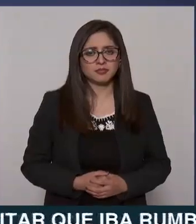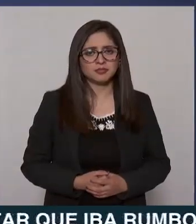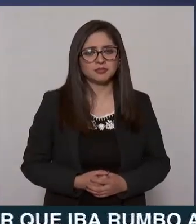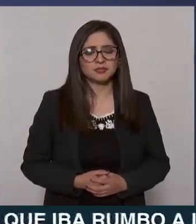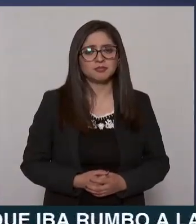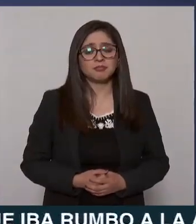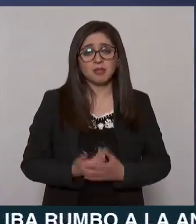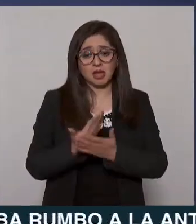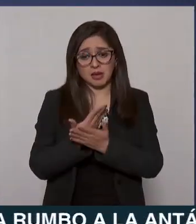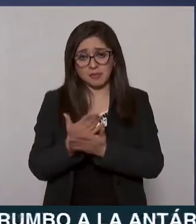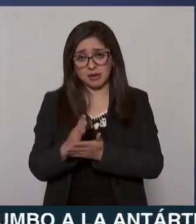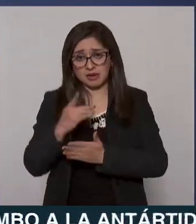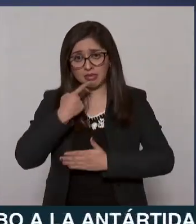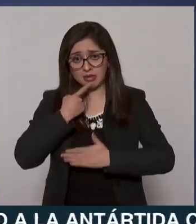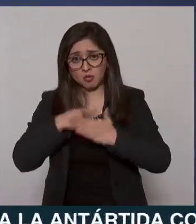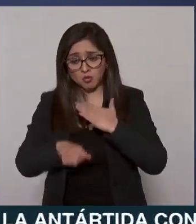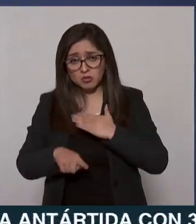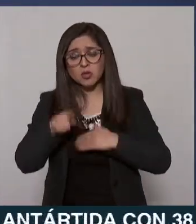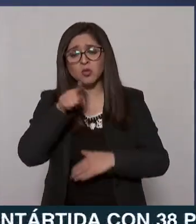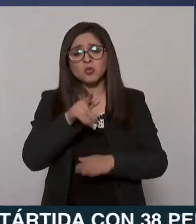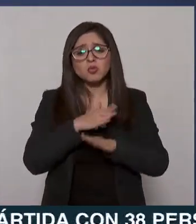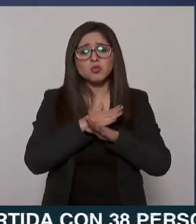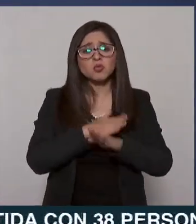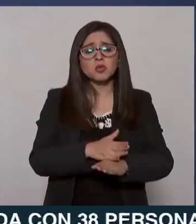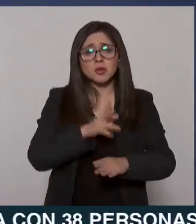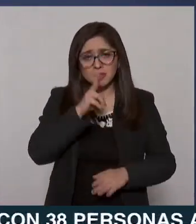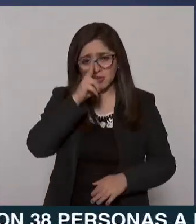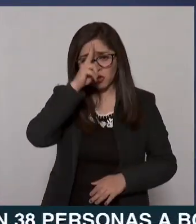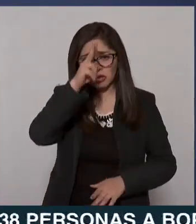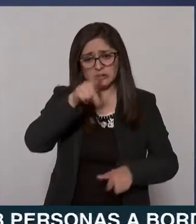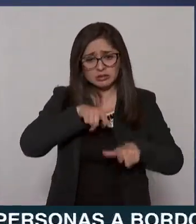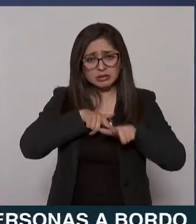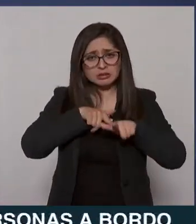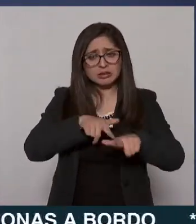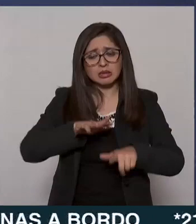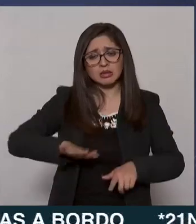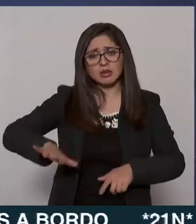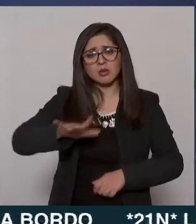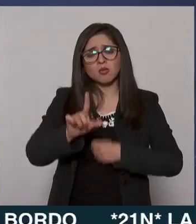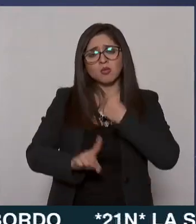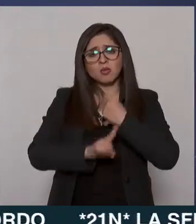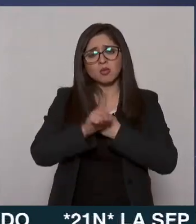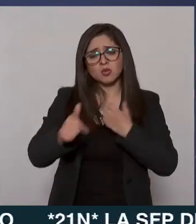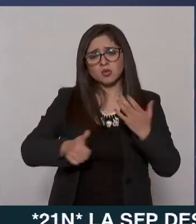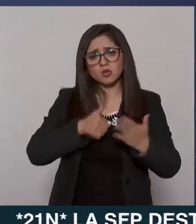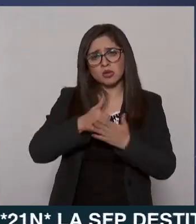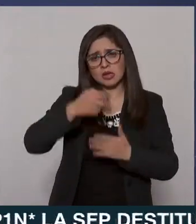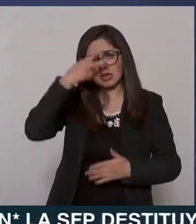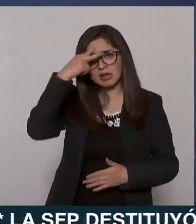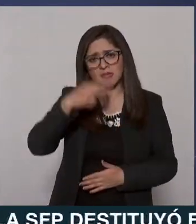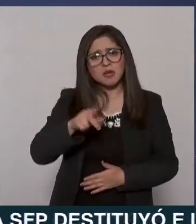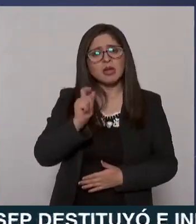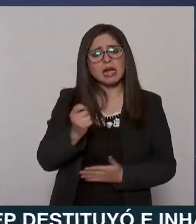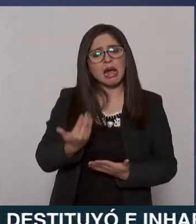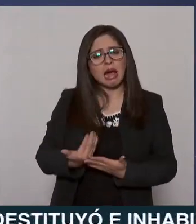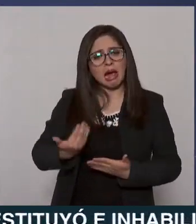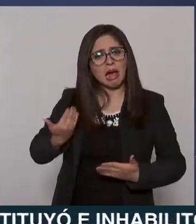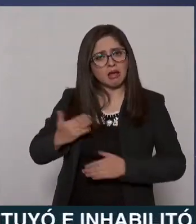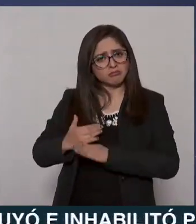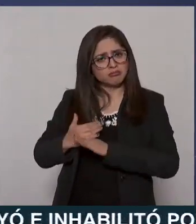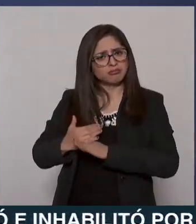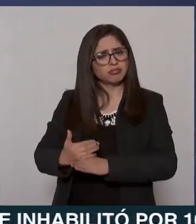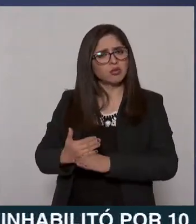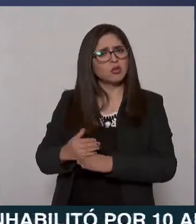Además de las denuncias, otra forma de evitar que la violencia continúe afectando a los capitalinos es la prevención, sin duda alguna. Y una forma